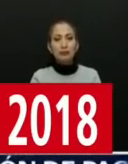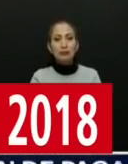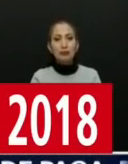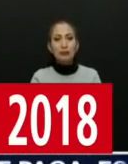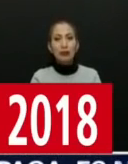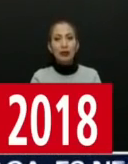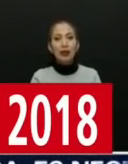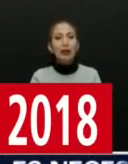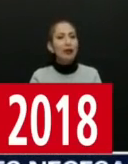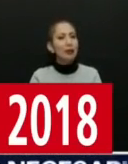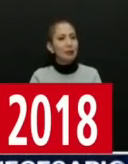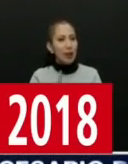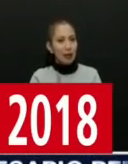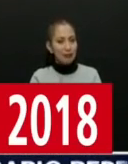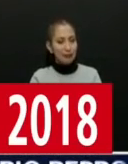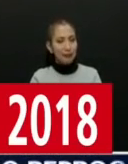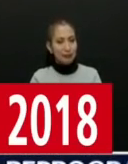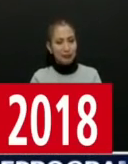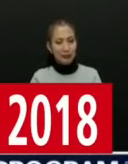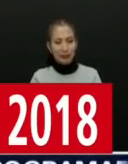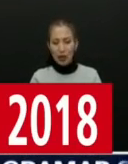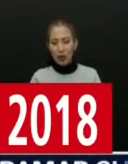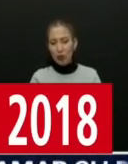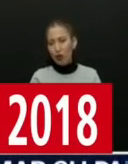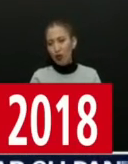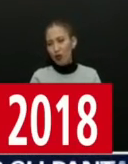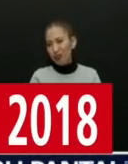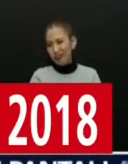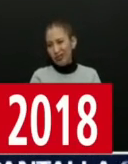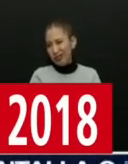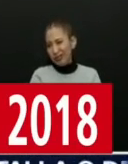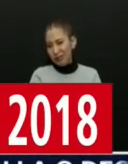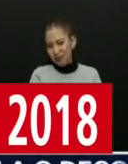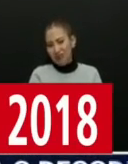Pero también, de esas cosas que suelen pasar,